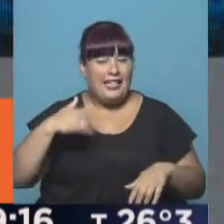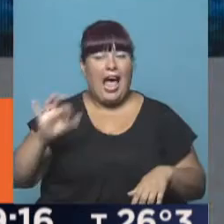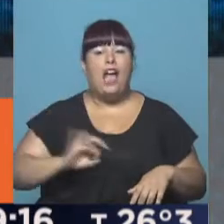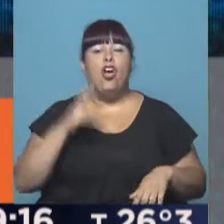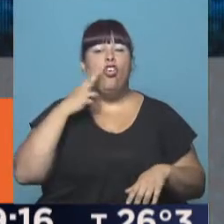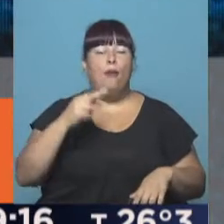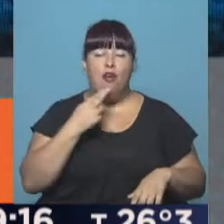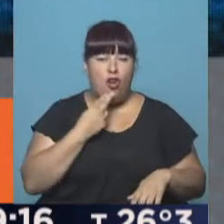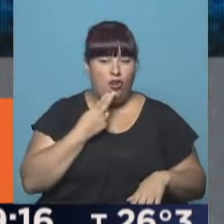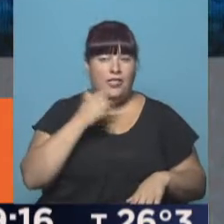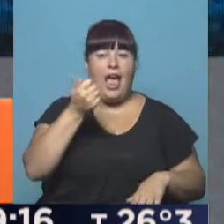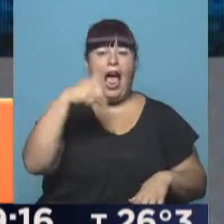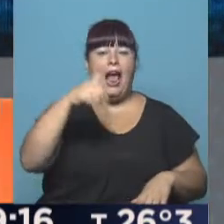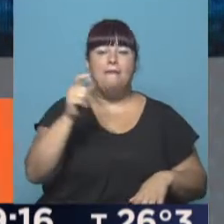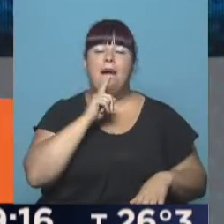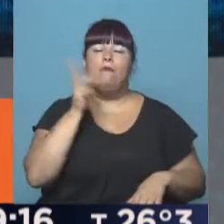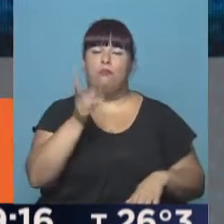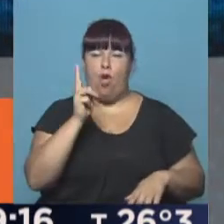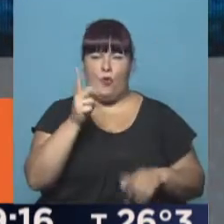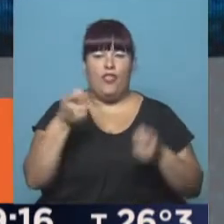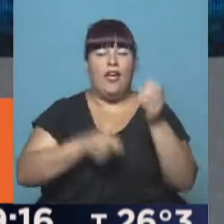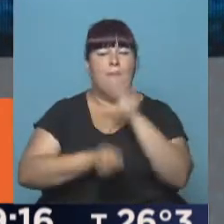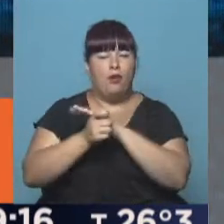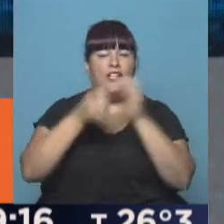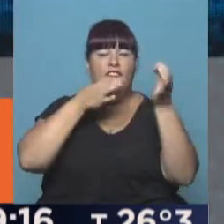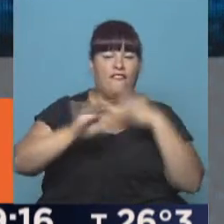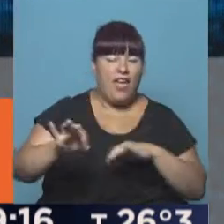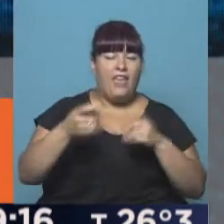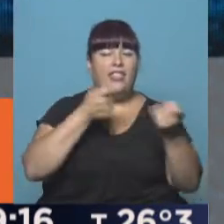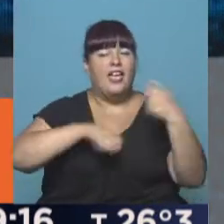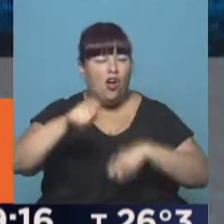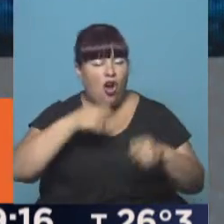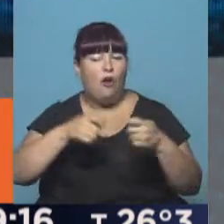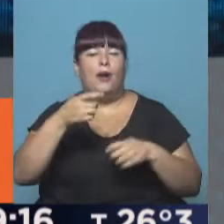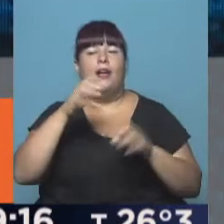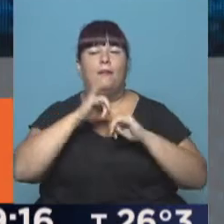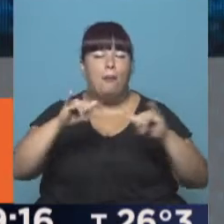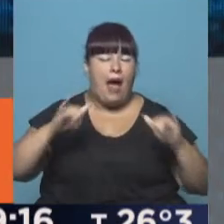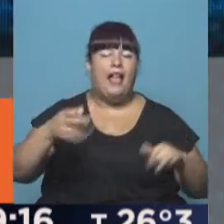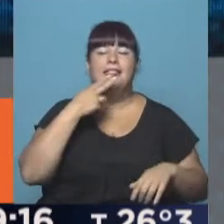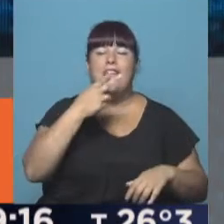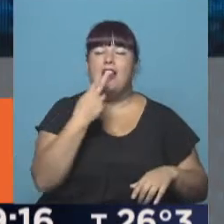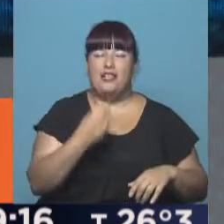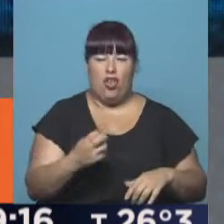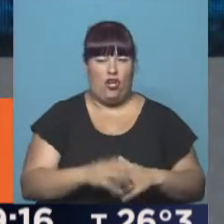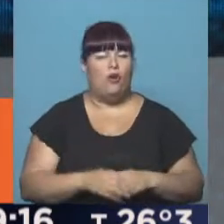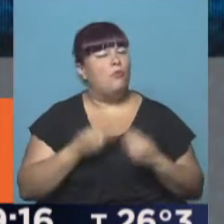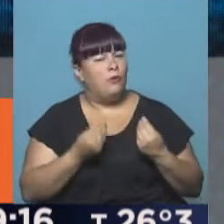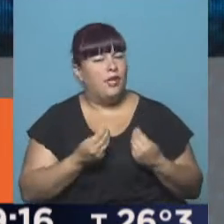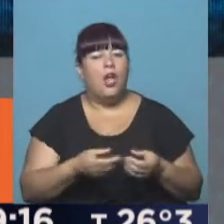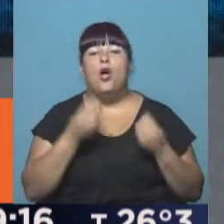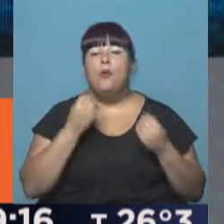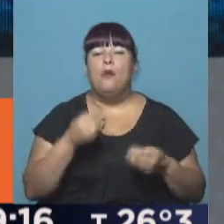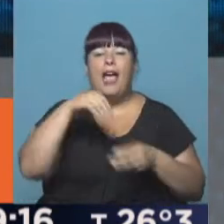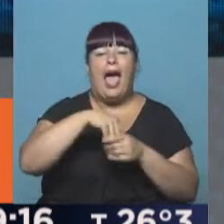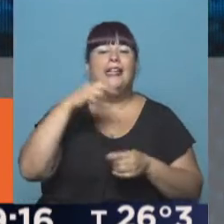año 2011, el ANMAT, prohibió la importación, la venta y la comercialización, el marketing de cigarrillos electrónicos. ¿Por qué? Porque